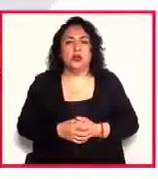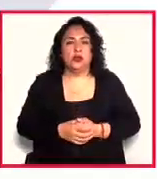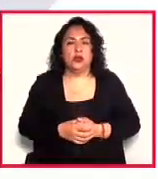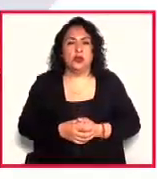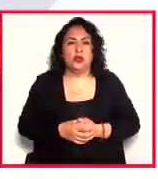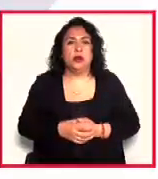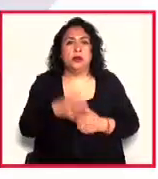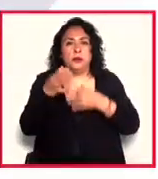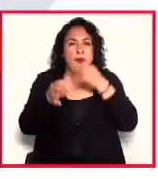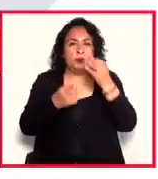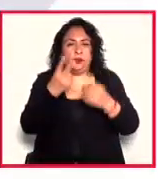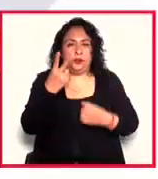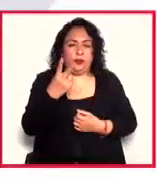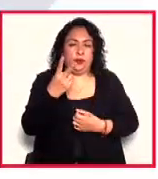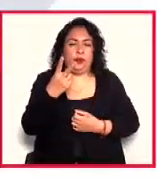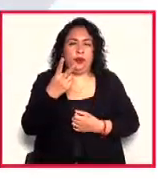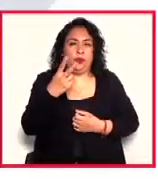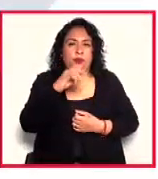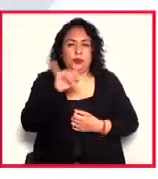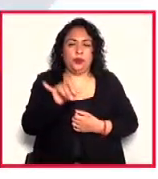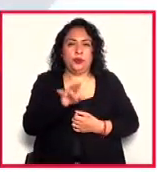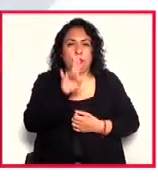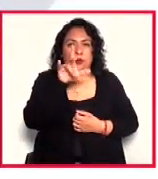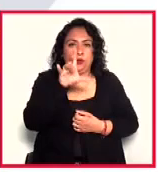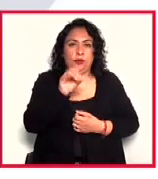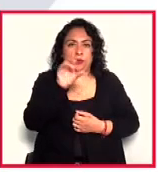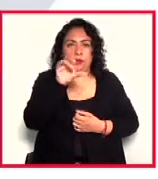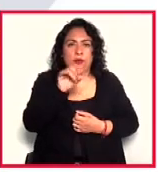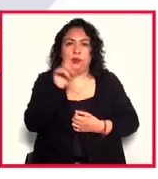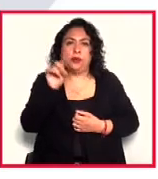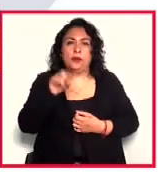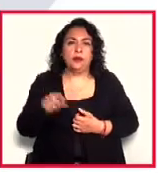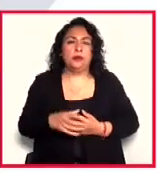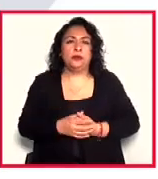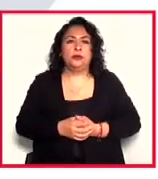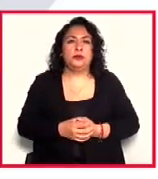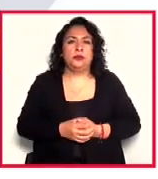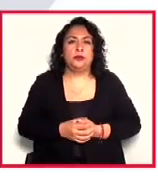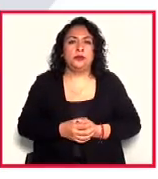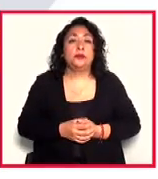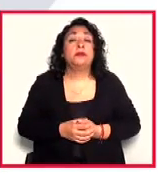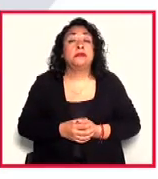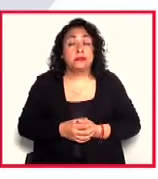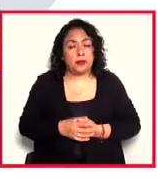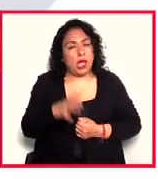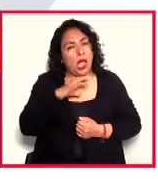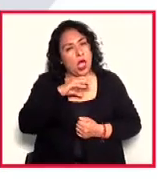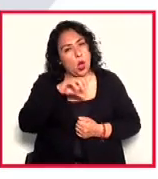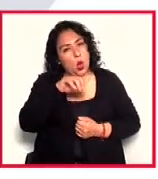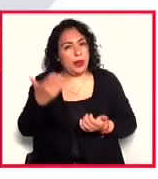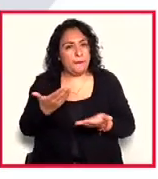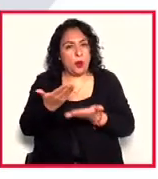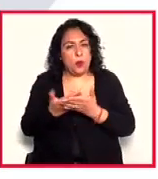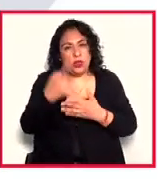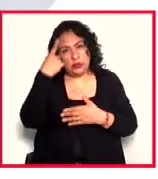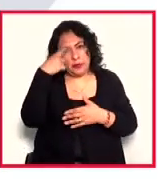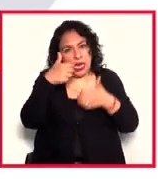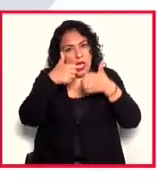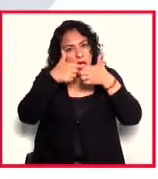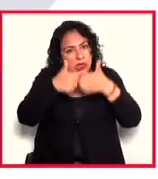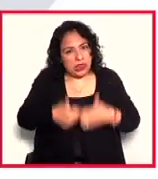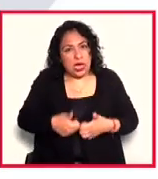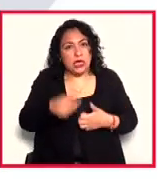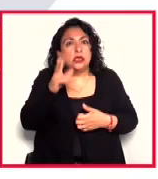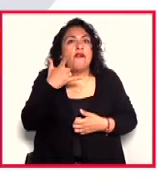desierto. Noticias 22, Julio López. Los hombres esperan la lluvia. Hay otra propuesta para no separarse de la señal de